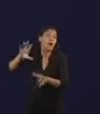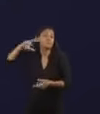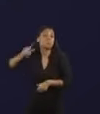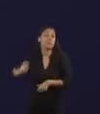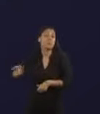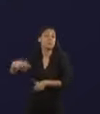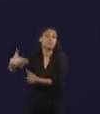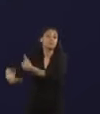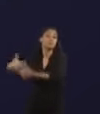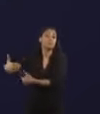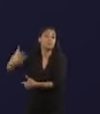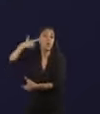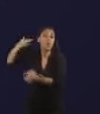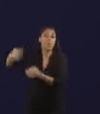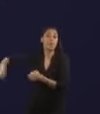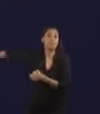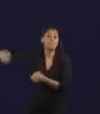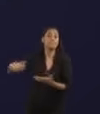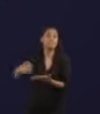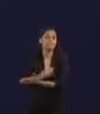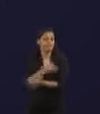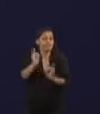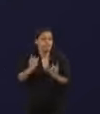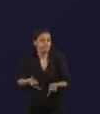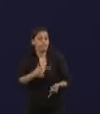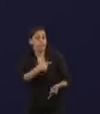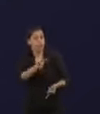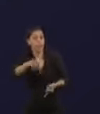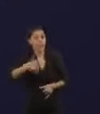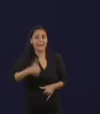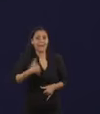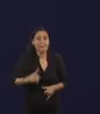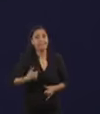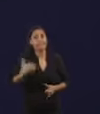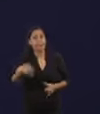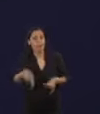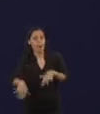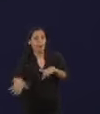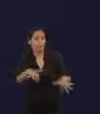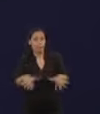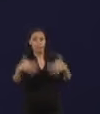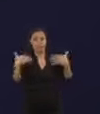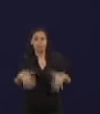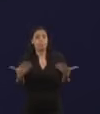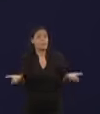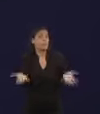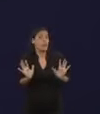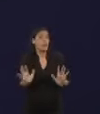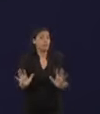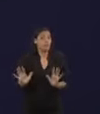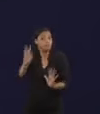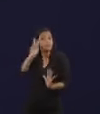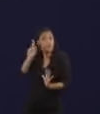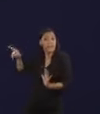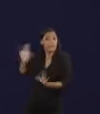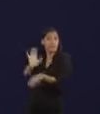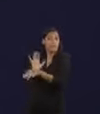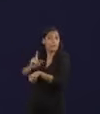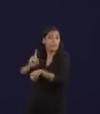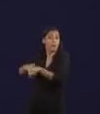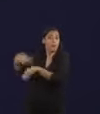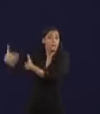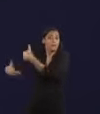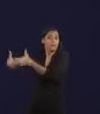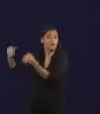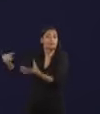eh Por supuesto penoso para la Argentina tener que atravesar por esta circunstancia pero eh respetuosos de ese proceso de